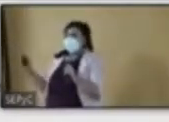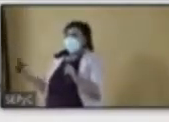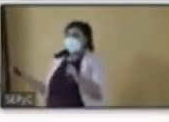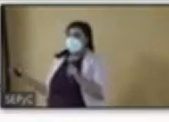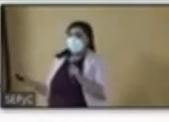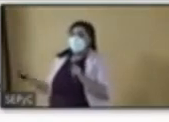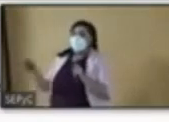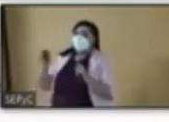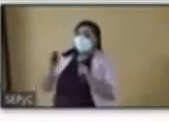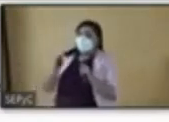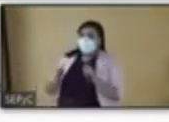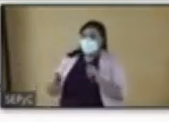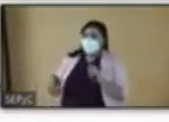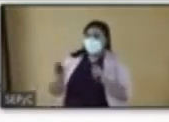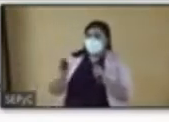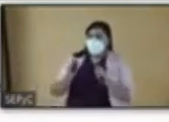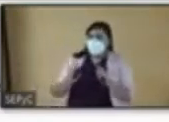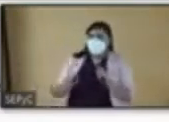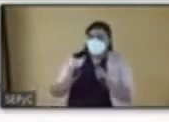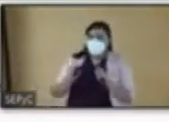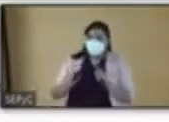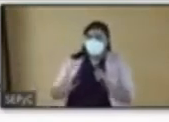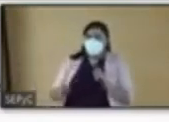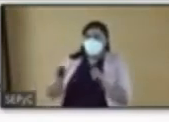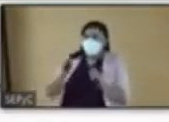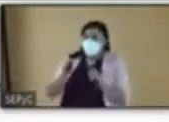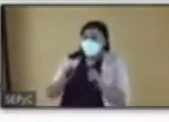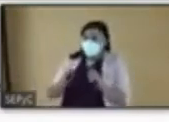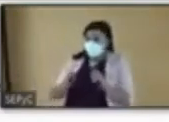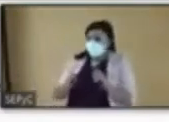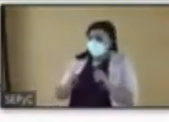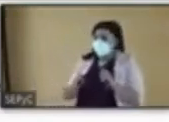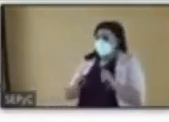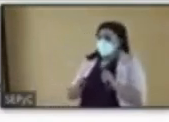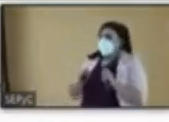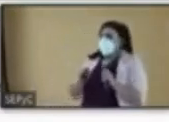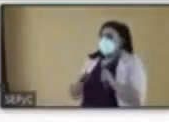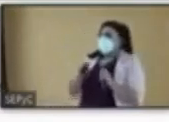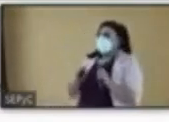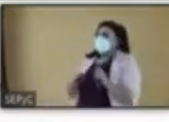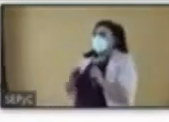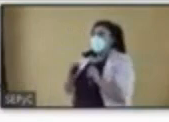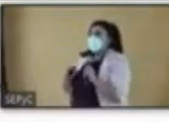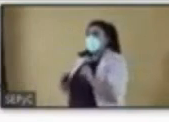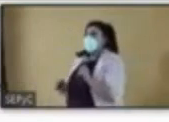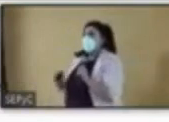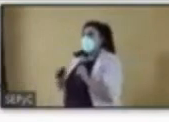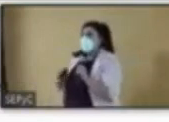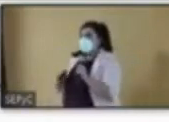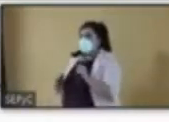de un tercero, previa condición de que se cumpla un fin lícito o que se cumpla un